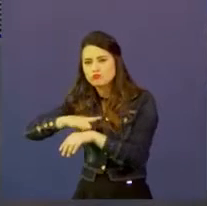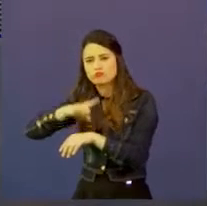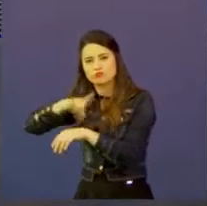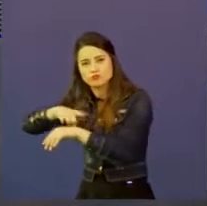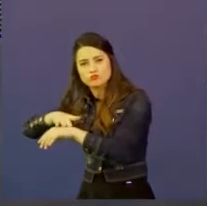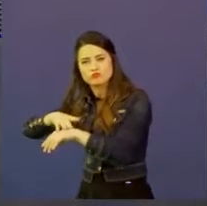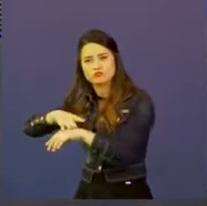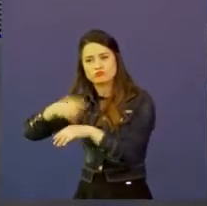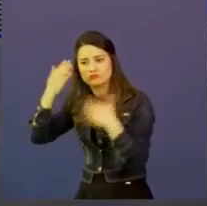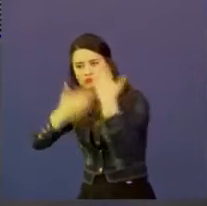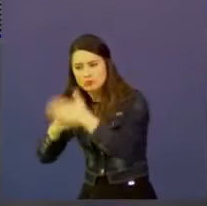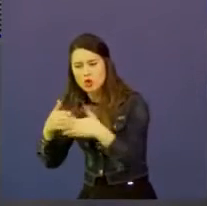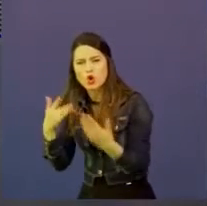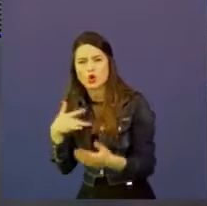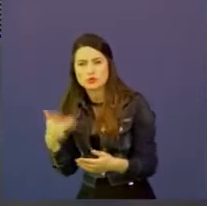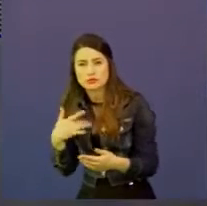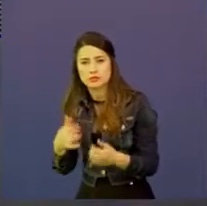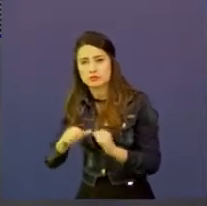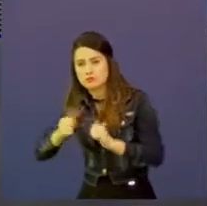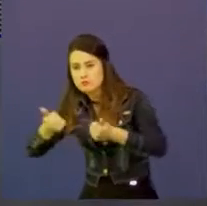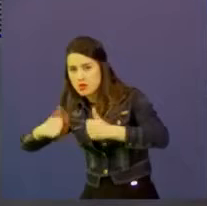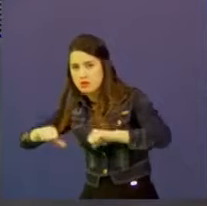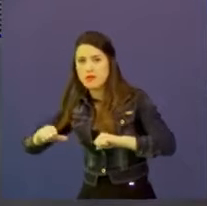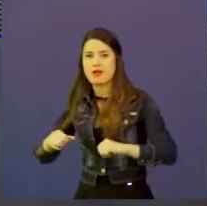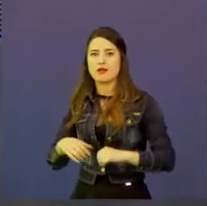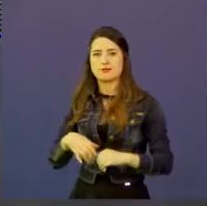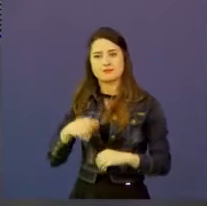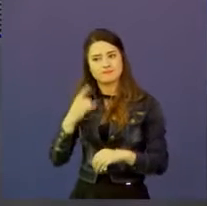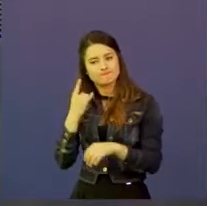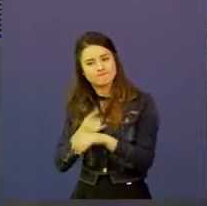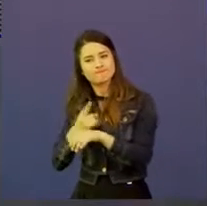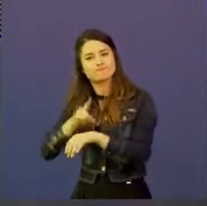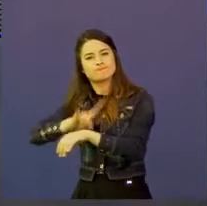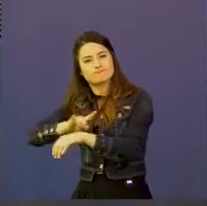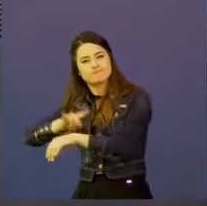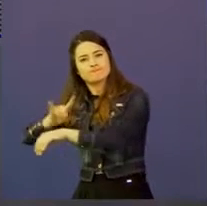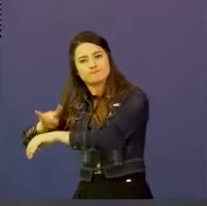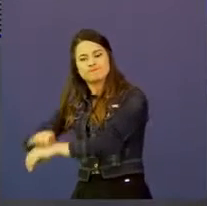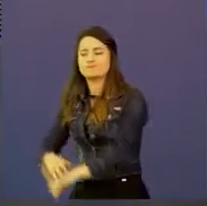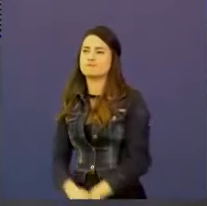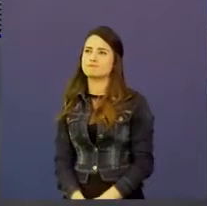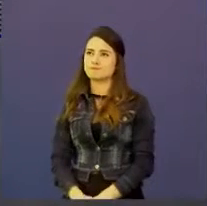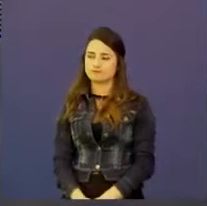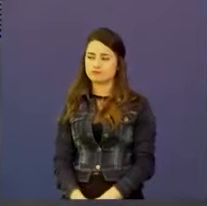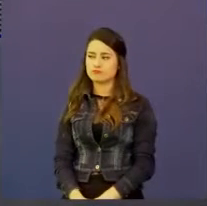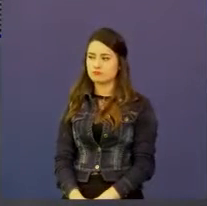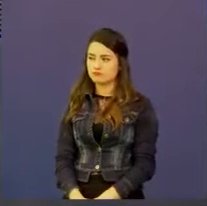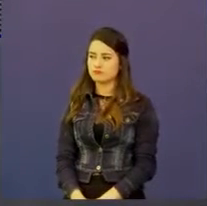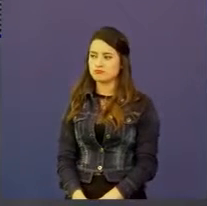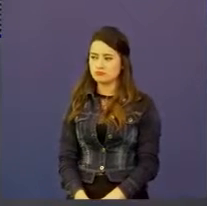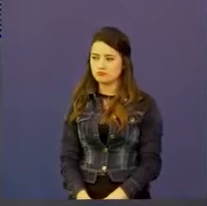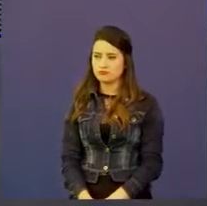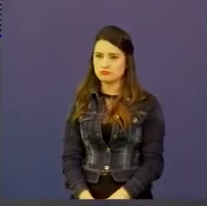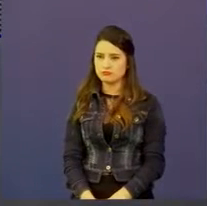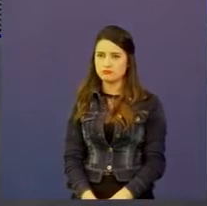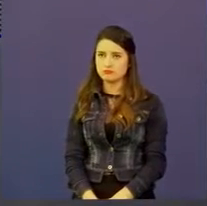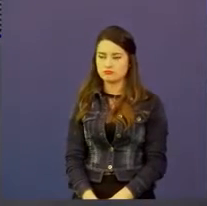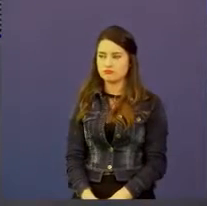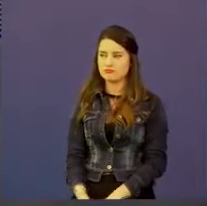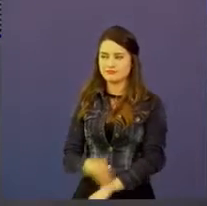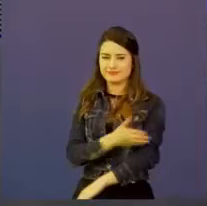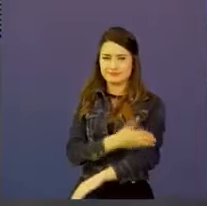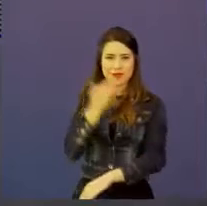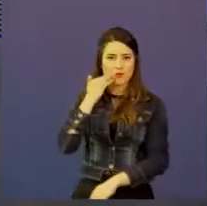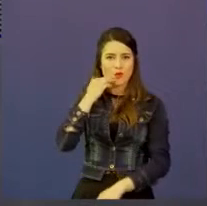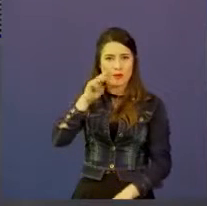estemos pasándole a los padres de familia los contenidos que son verdaderamente efectivos. Entonces, esto sí, efectivamente, como dice María Jimena,